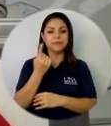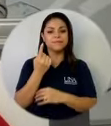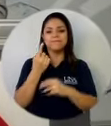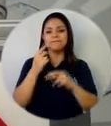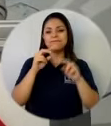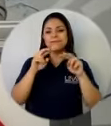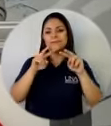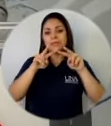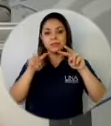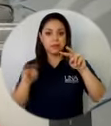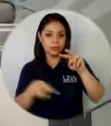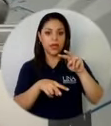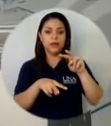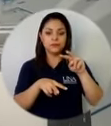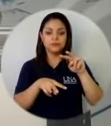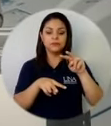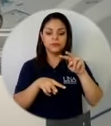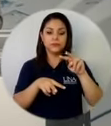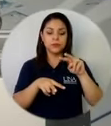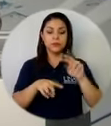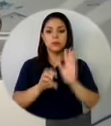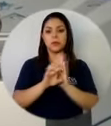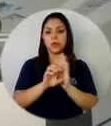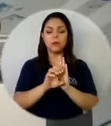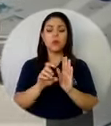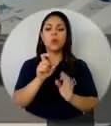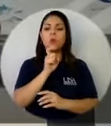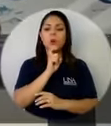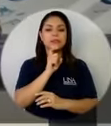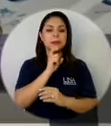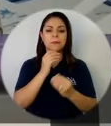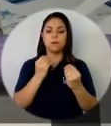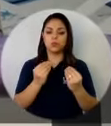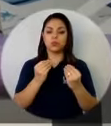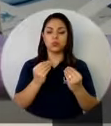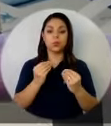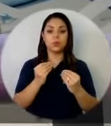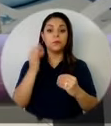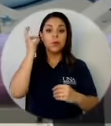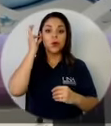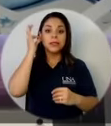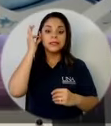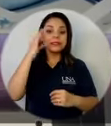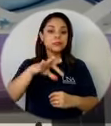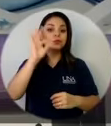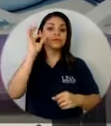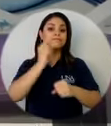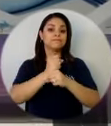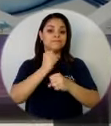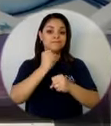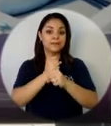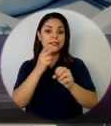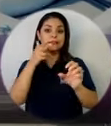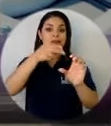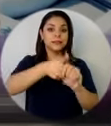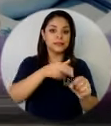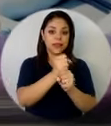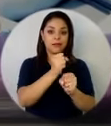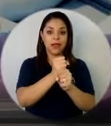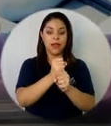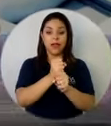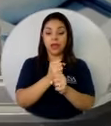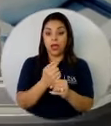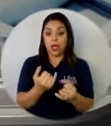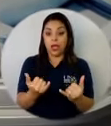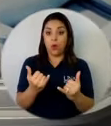de desventaja. Entonces nos ha costado más, por ejemplo, insertarnos al mercado de trabajo. Todavía hoy participa alrededor